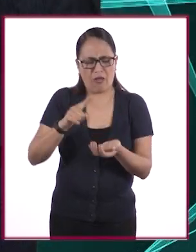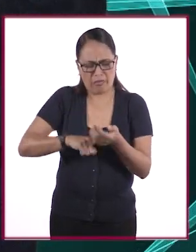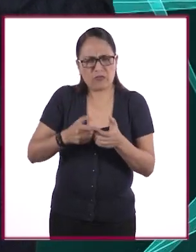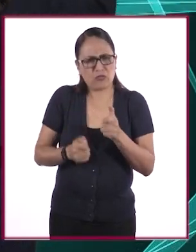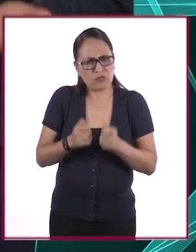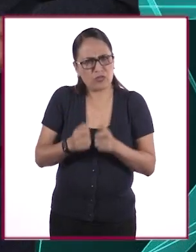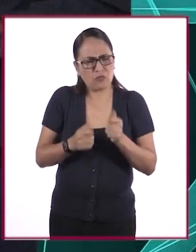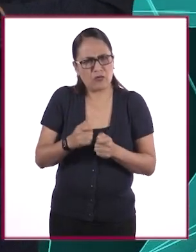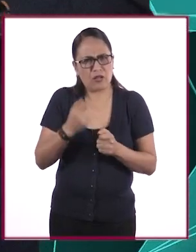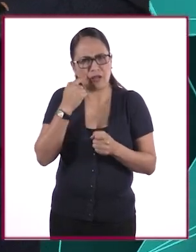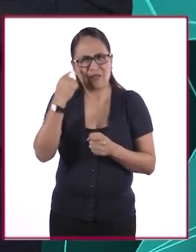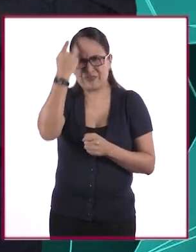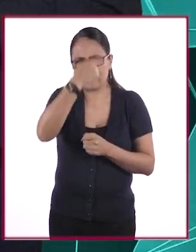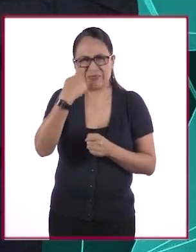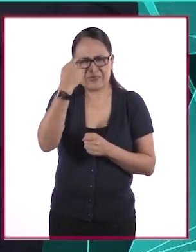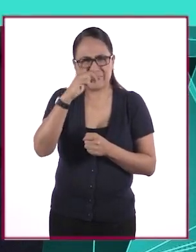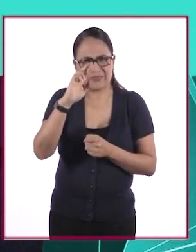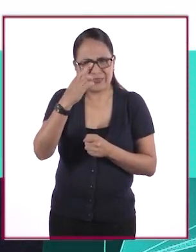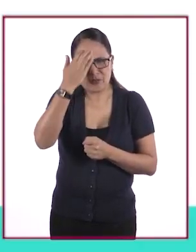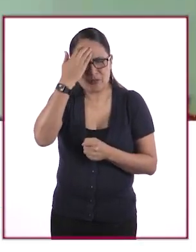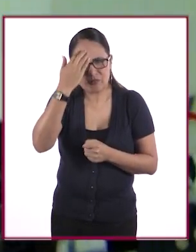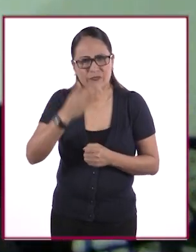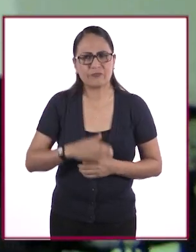cuando reconocen a una persona. Claro.